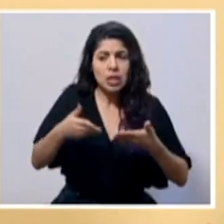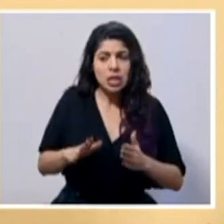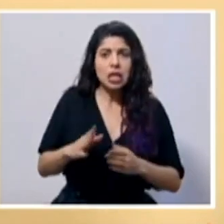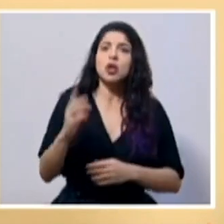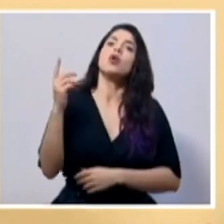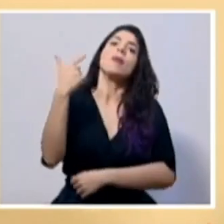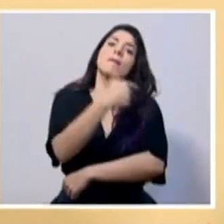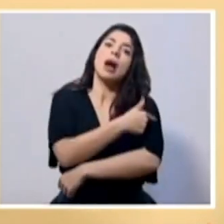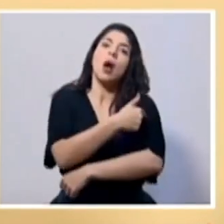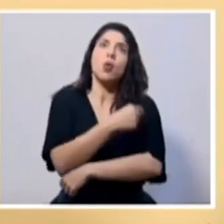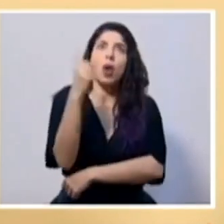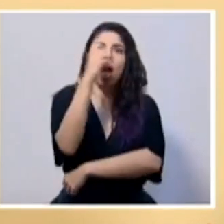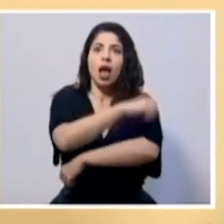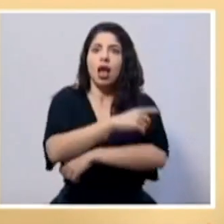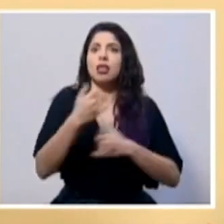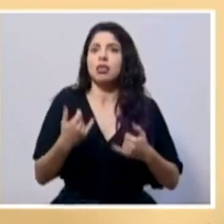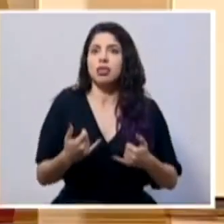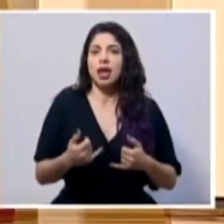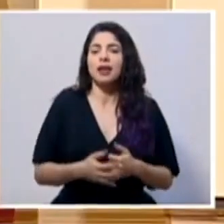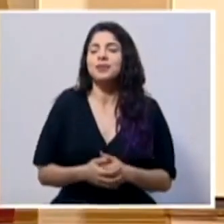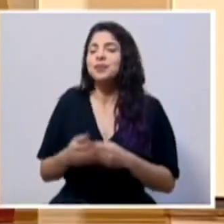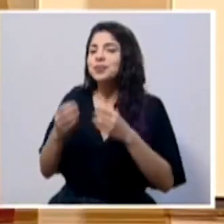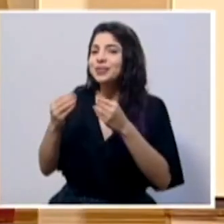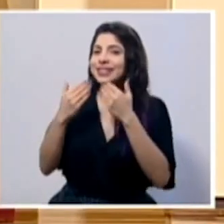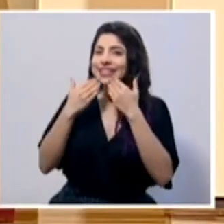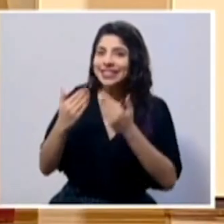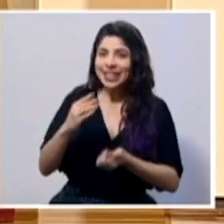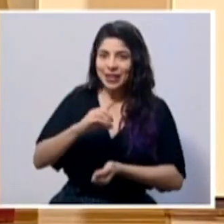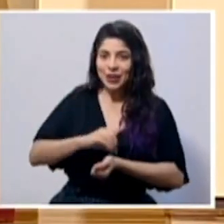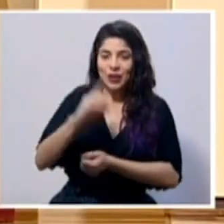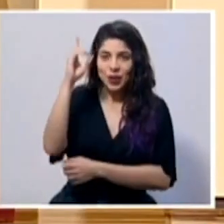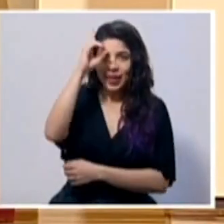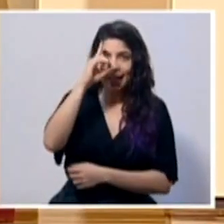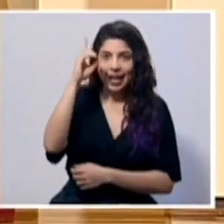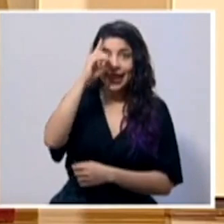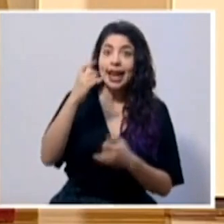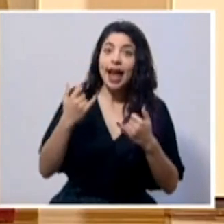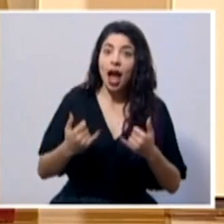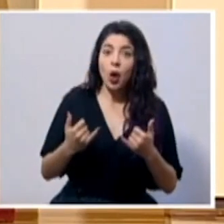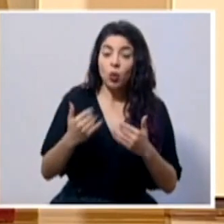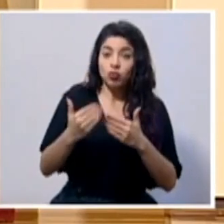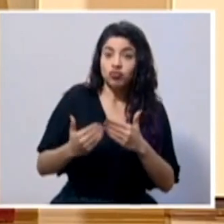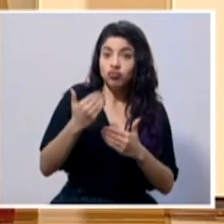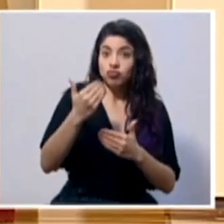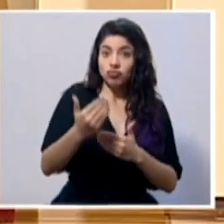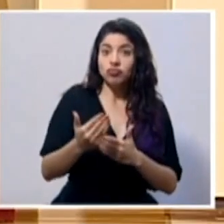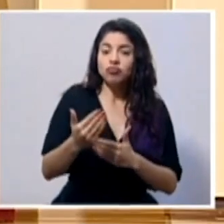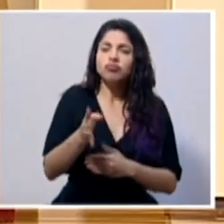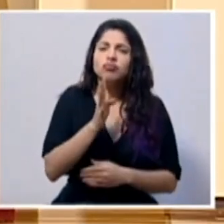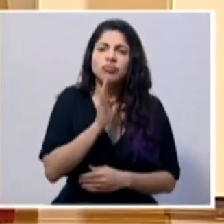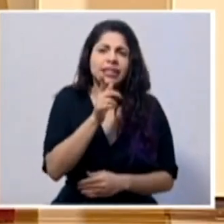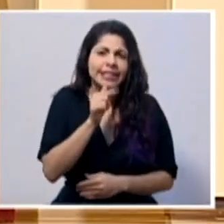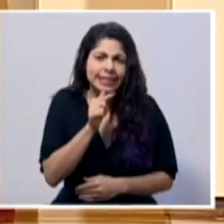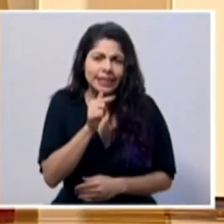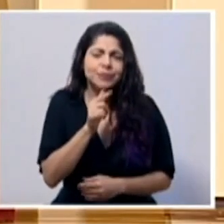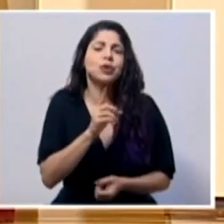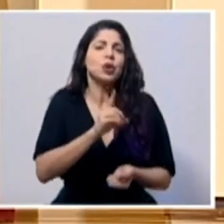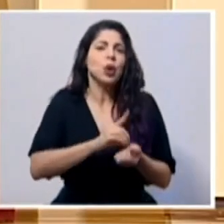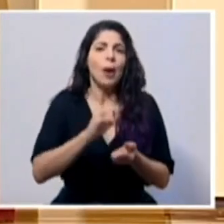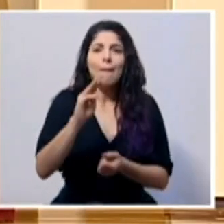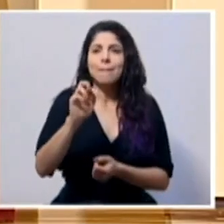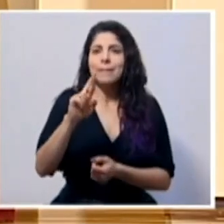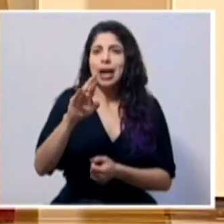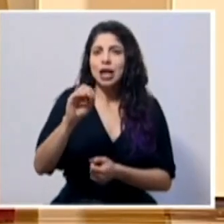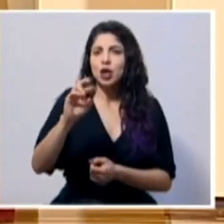al día. Muchísimas gracias al doctor Daniel Salas. A continuación, le cedemos el uso de la palabra al doctor Mario